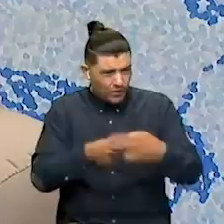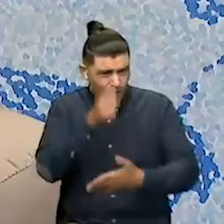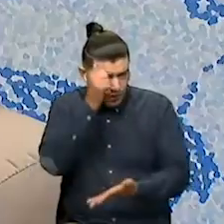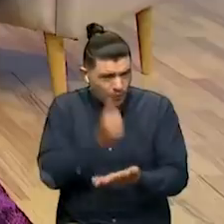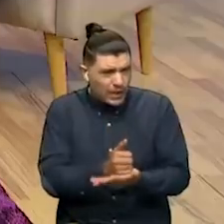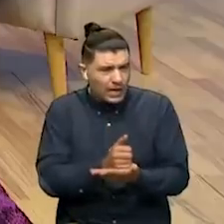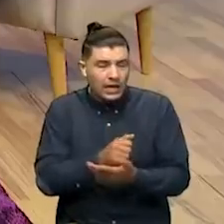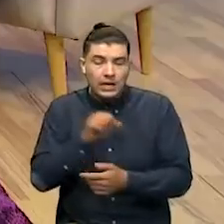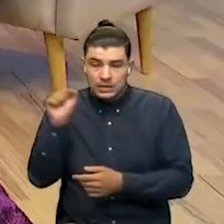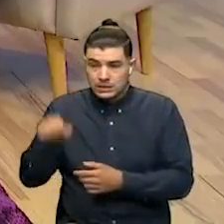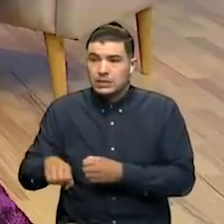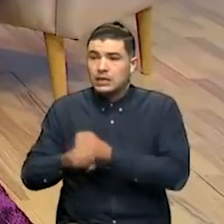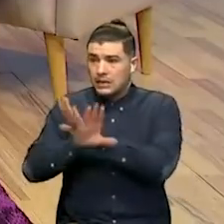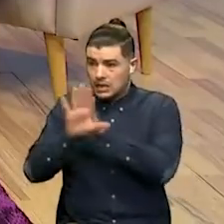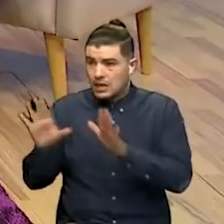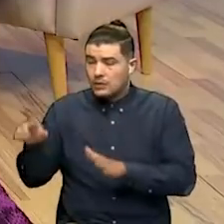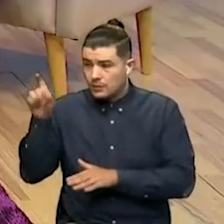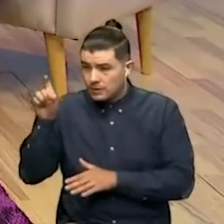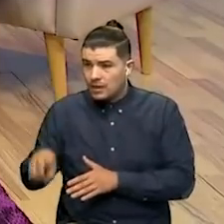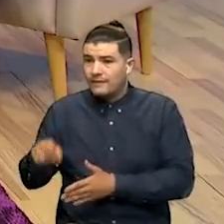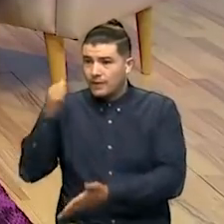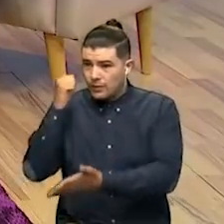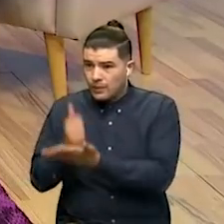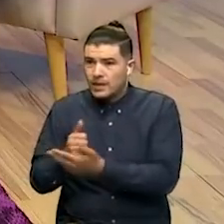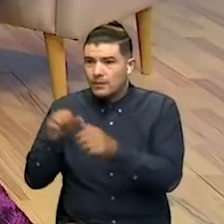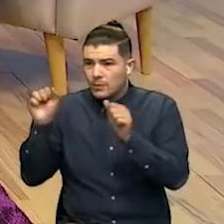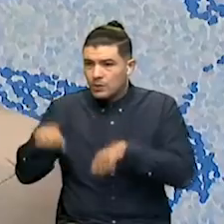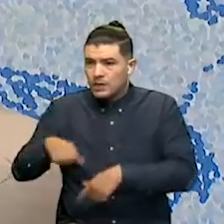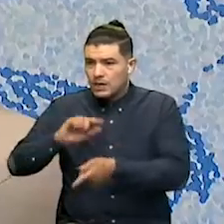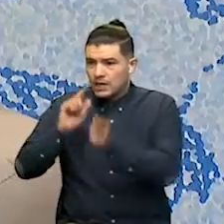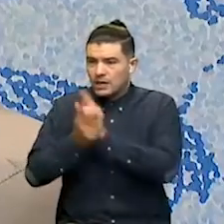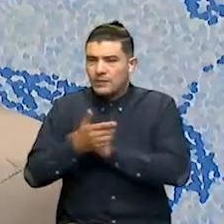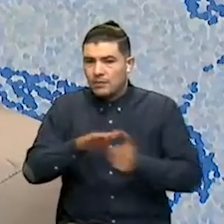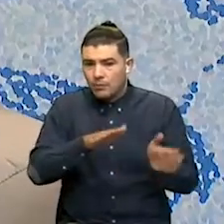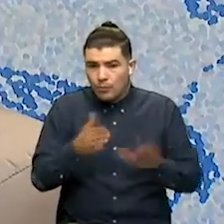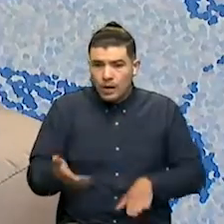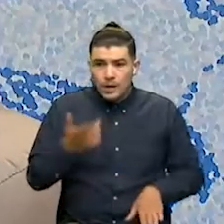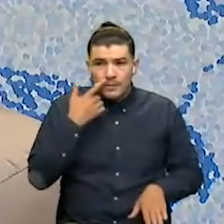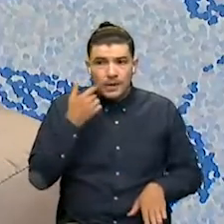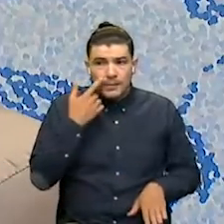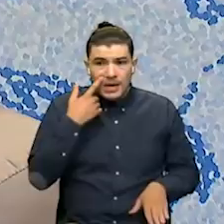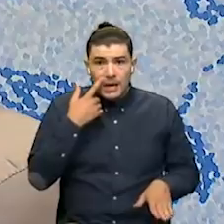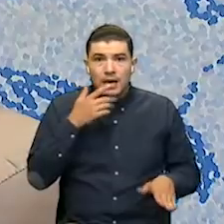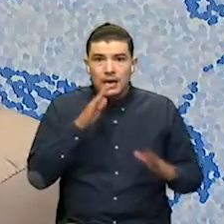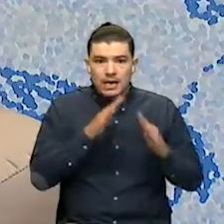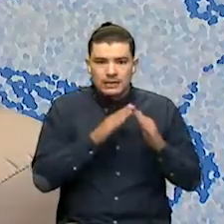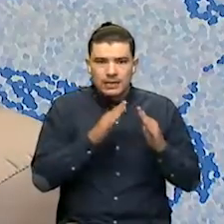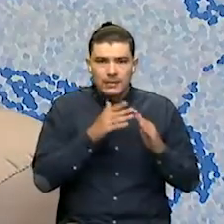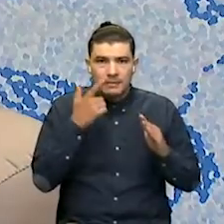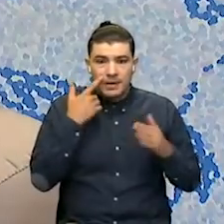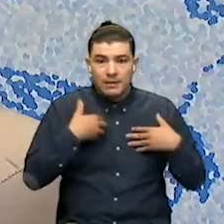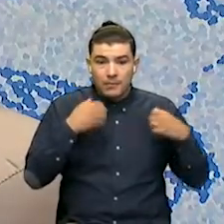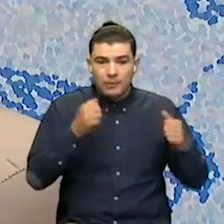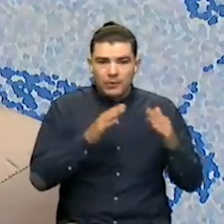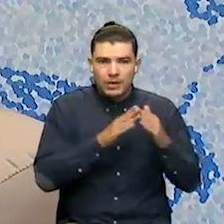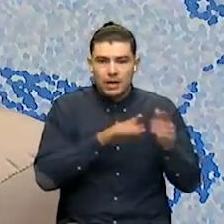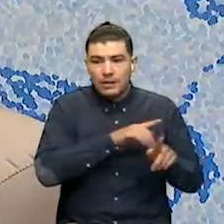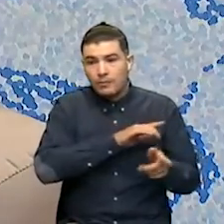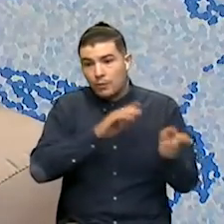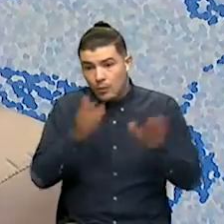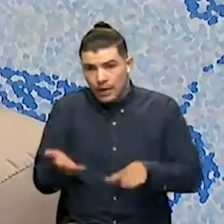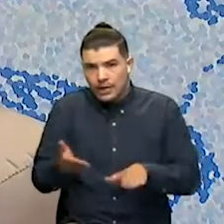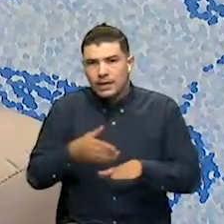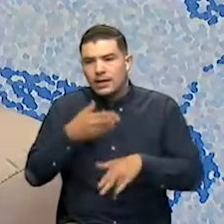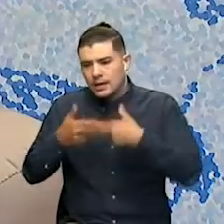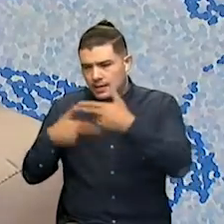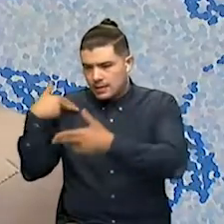Para poder cambiar de dueño. Digamos, muere el padre, la casa está a nombre del padre. Sí. Para que los hijos puedan tener